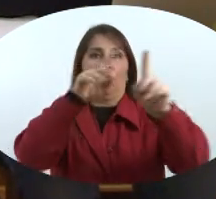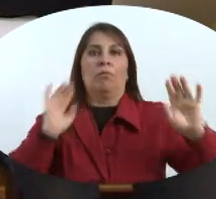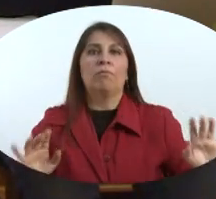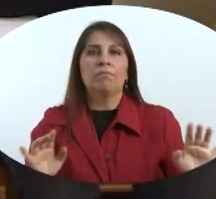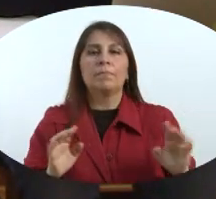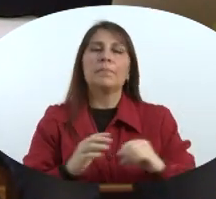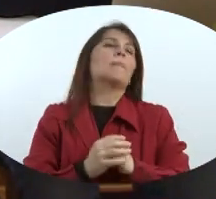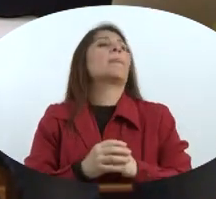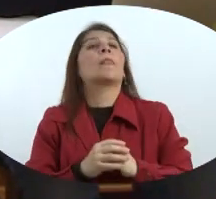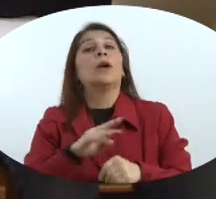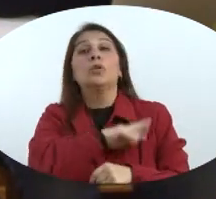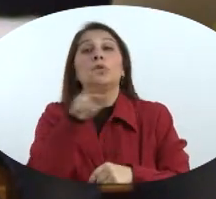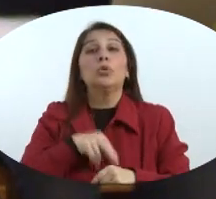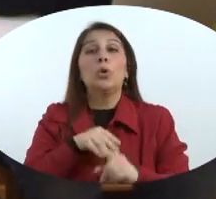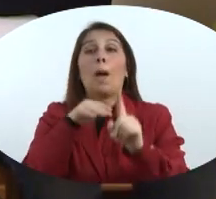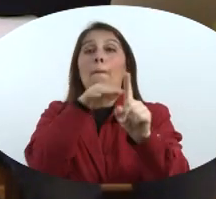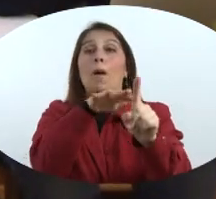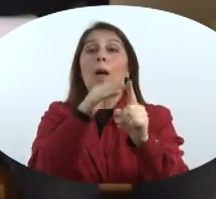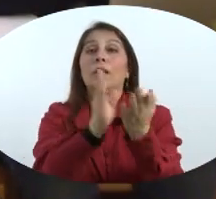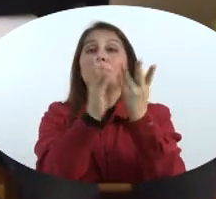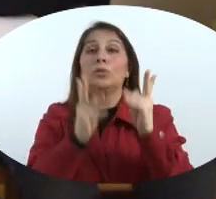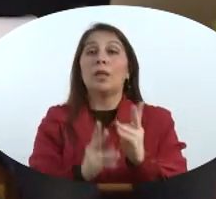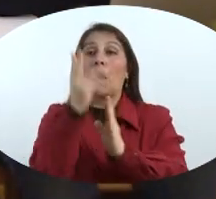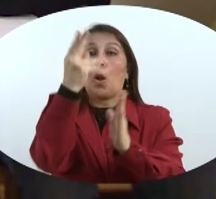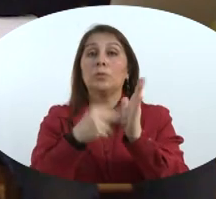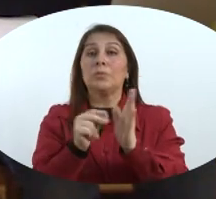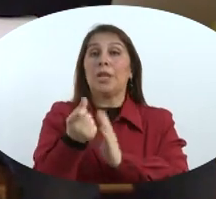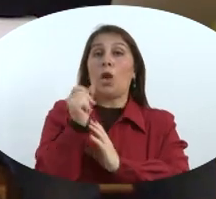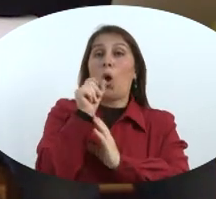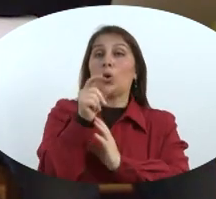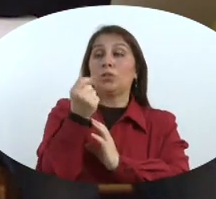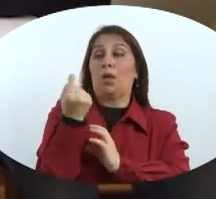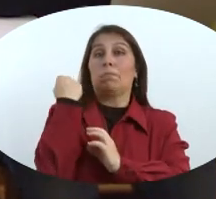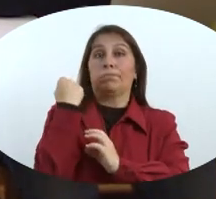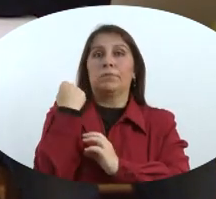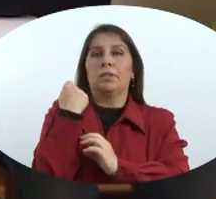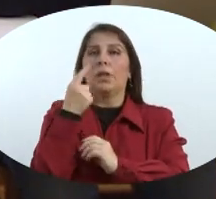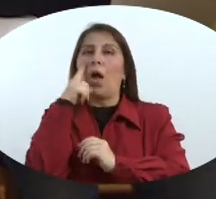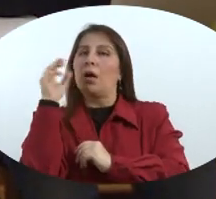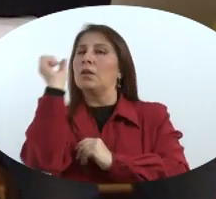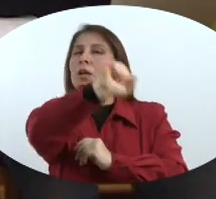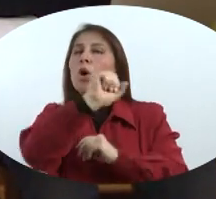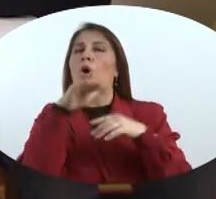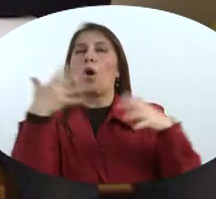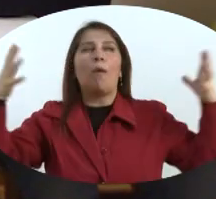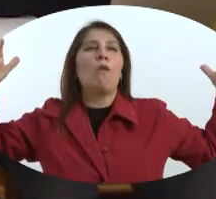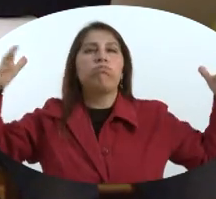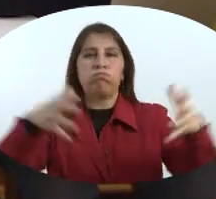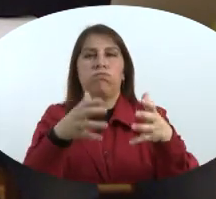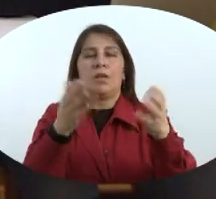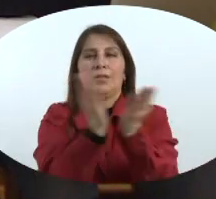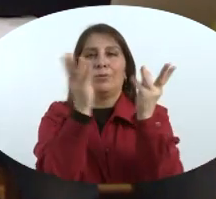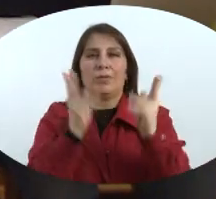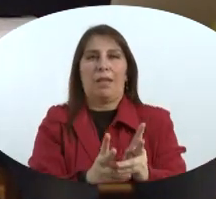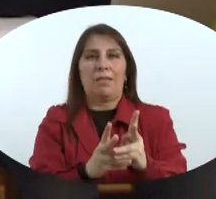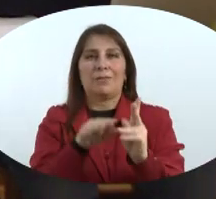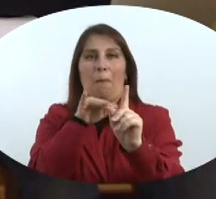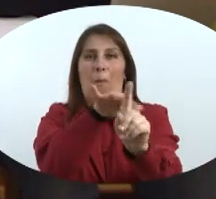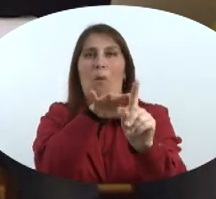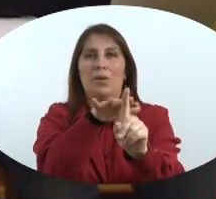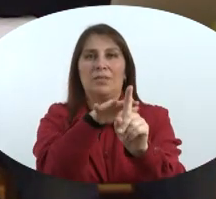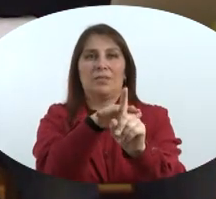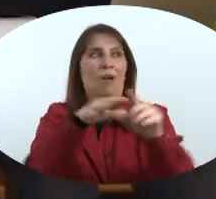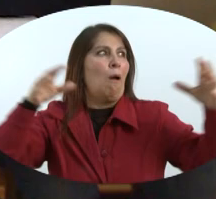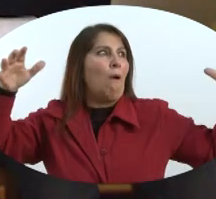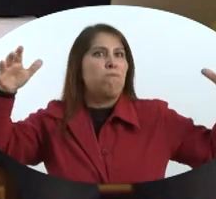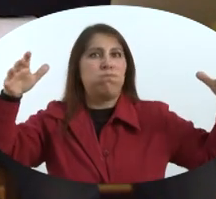luego nosotros desde el movimiento estudiantil del 2011 identificamos que una forma de aglutinar a la gente era con ese tipo